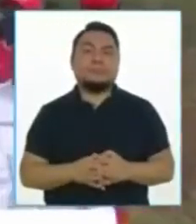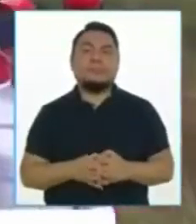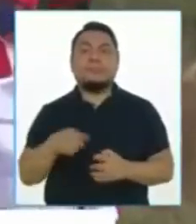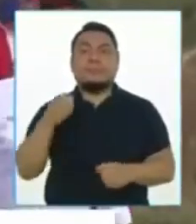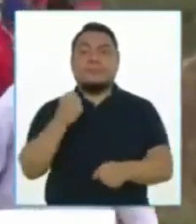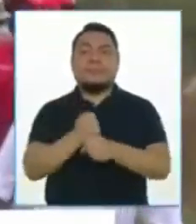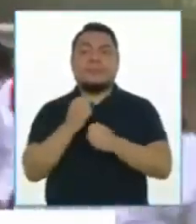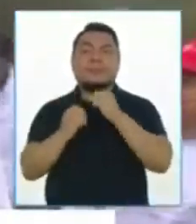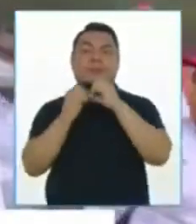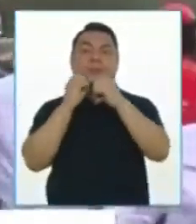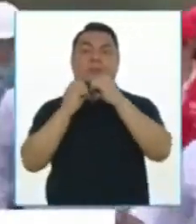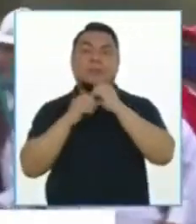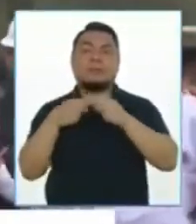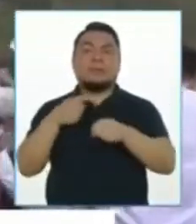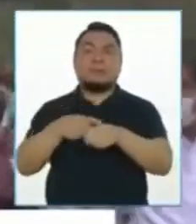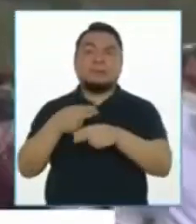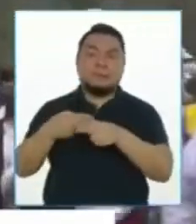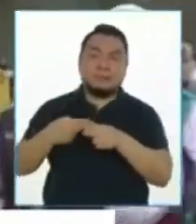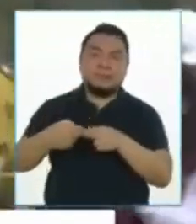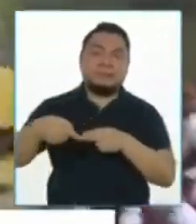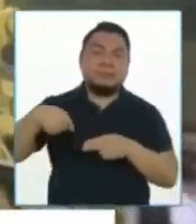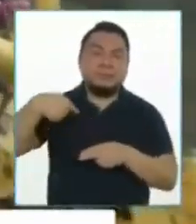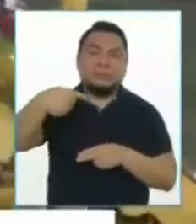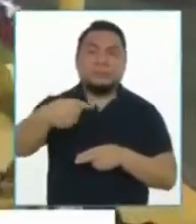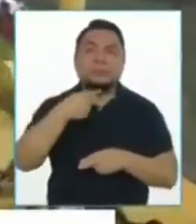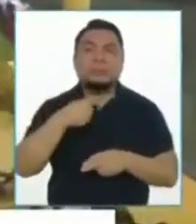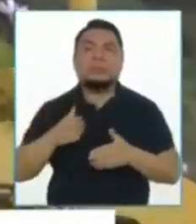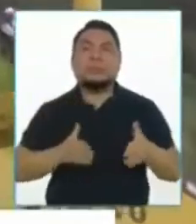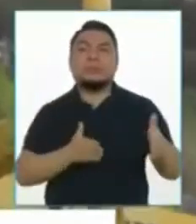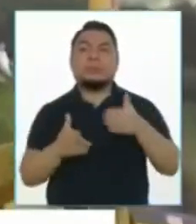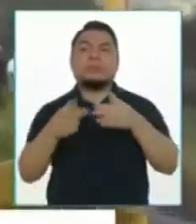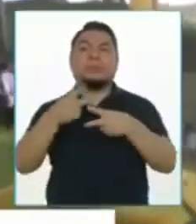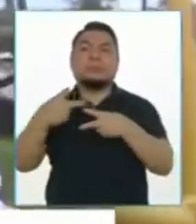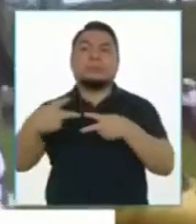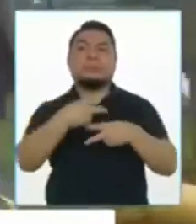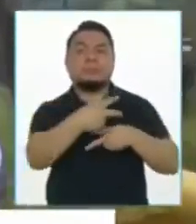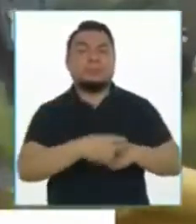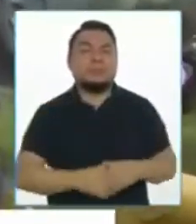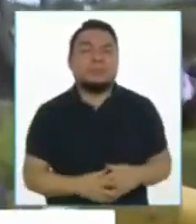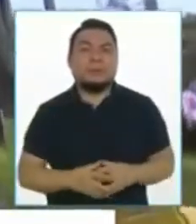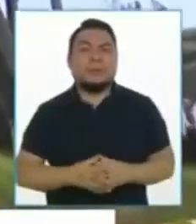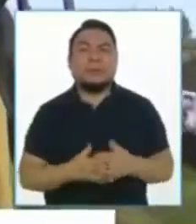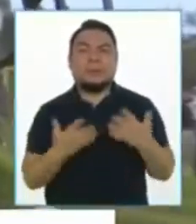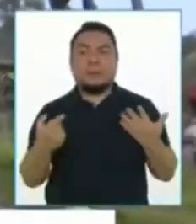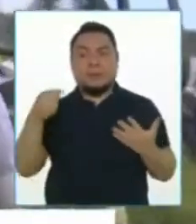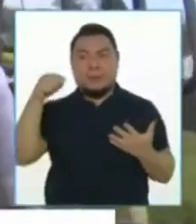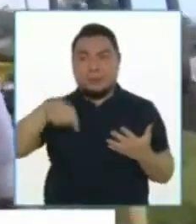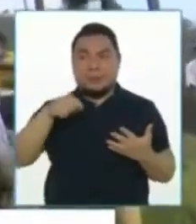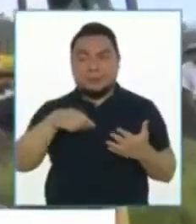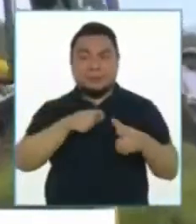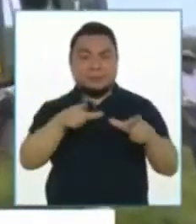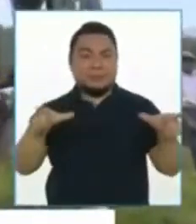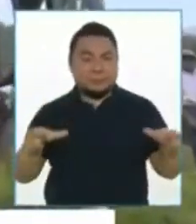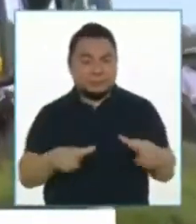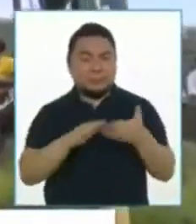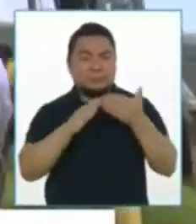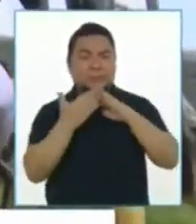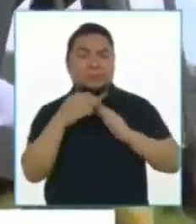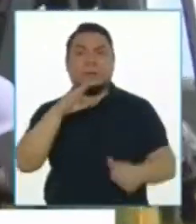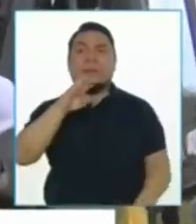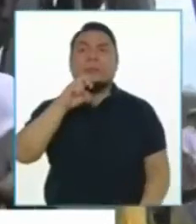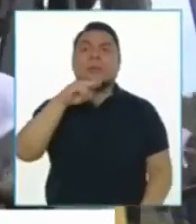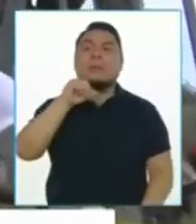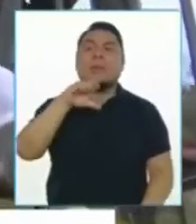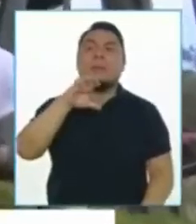La ejecución del mantenimiento periódico y rutinario del camino vecinal en este centro poblado de